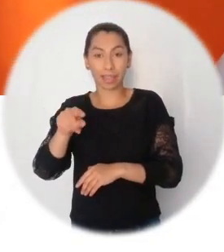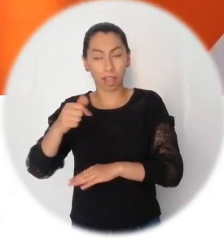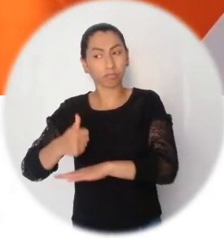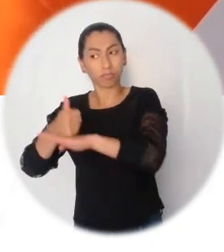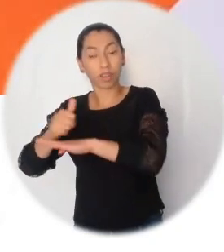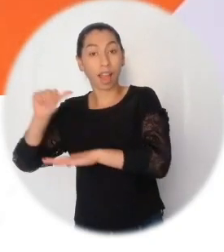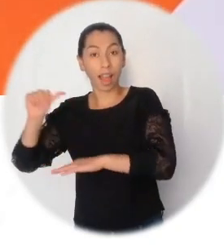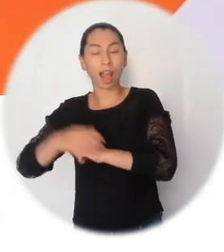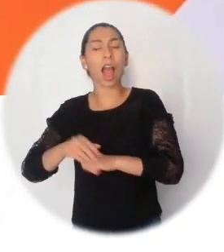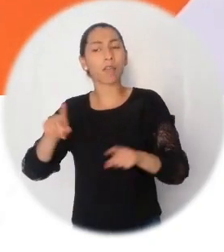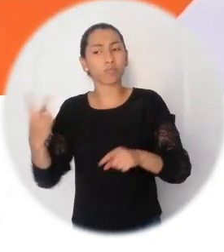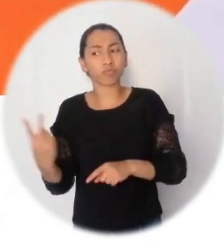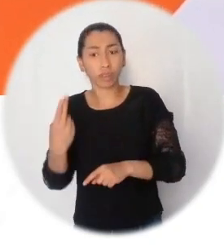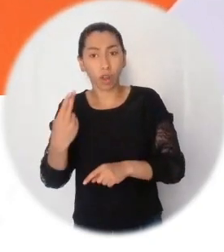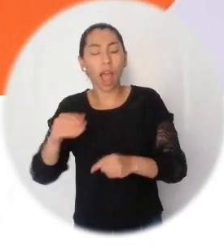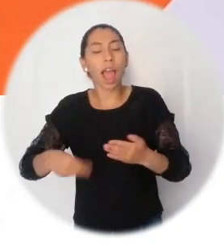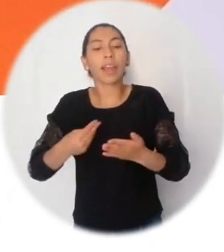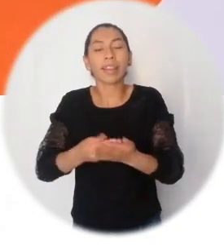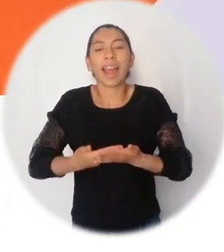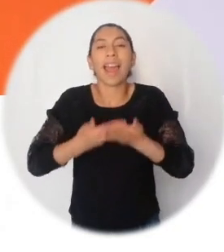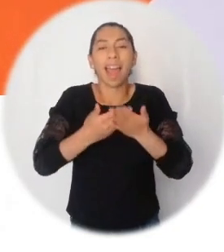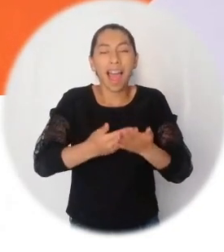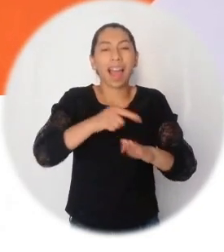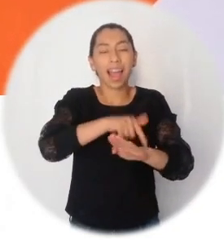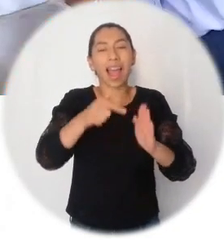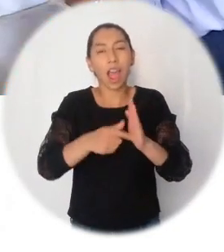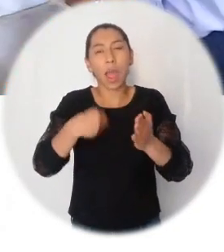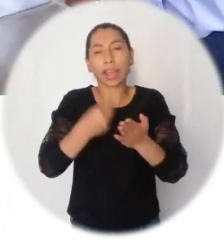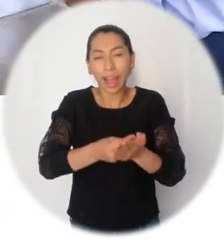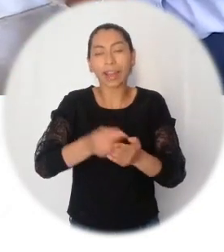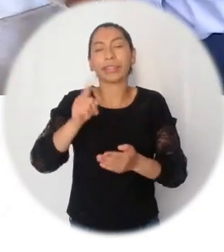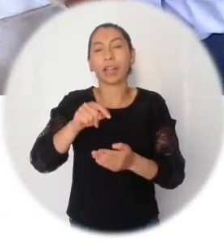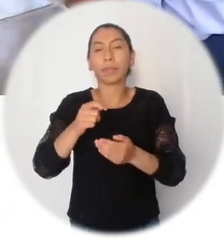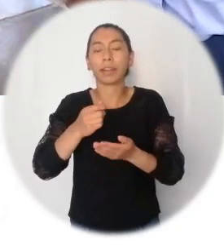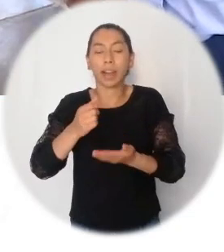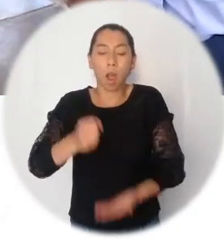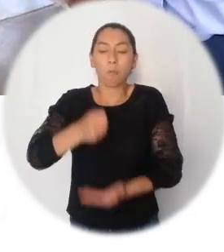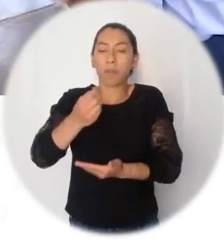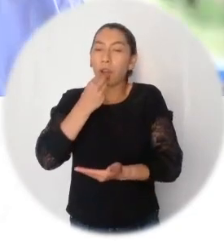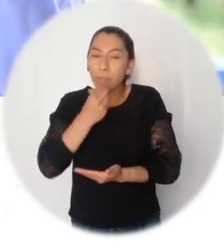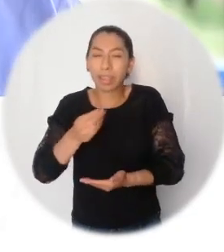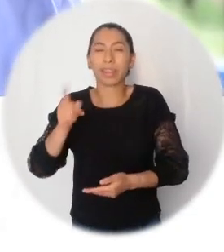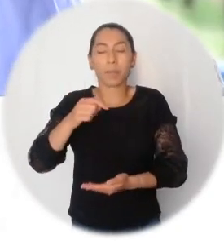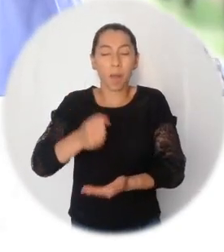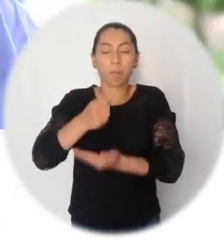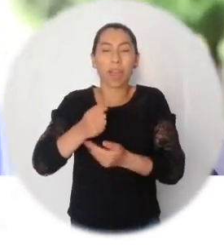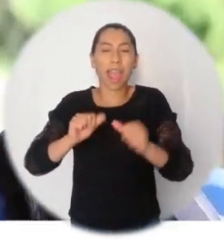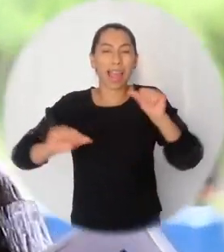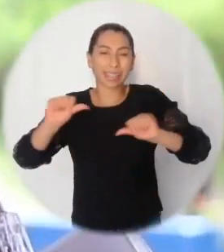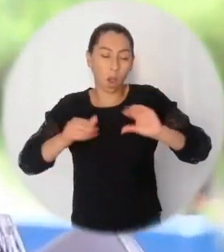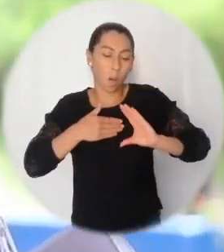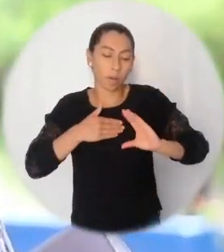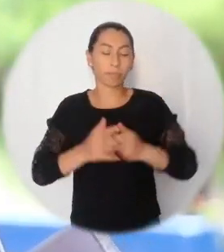Social, Susana Correa, quienes entregaron indemnizaciones administrativas, kits alimentarios y donaciones de uso personal a víctimas del conflicto armado.